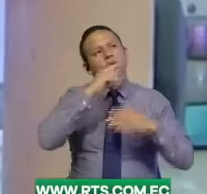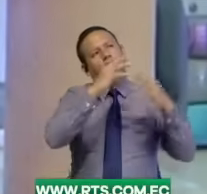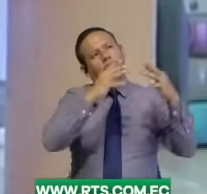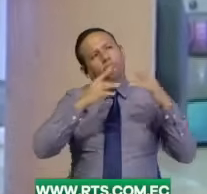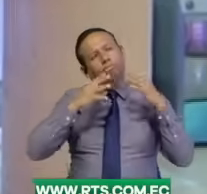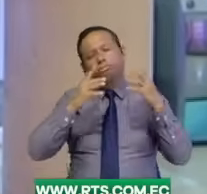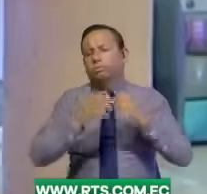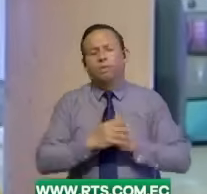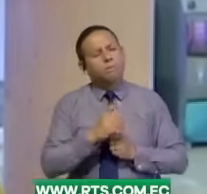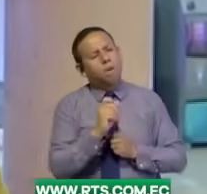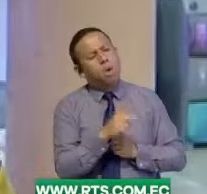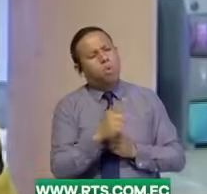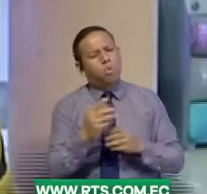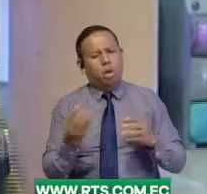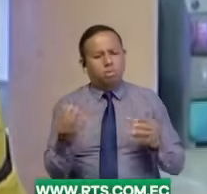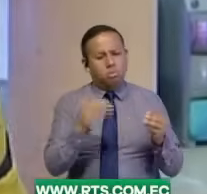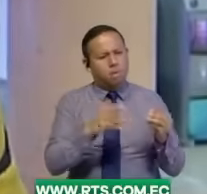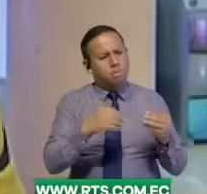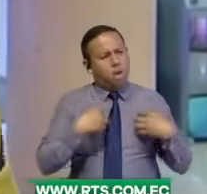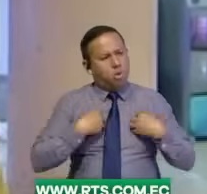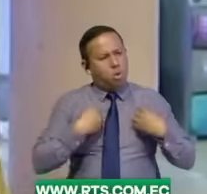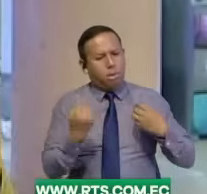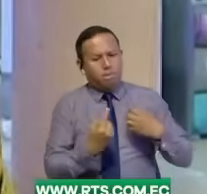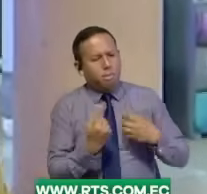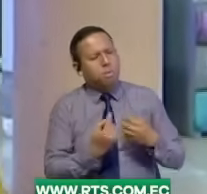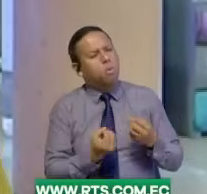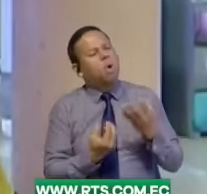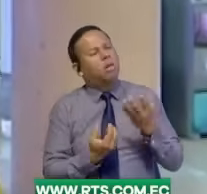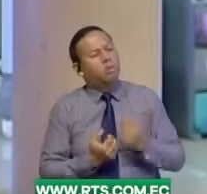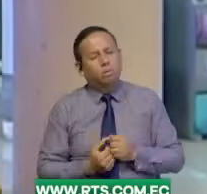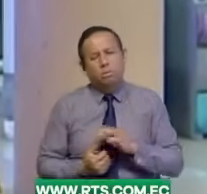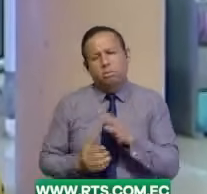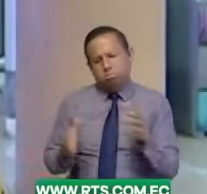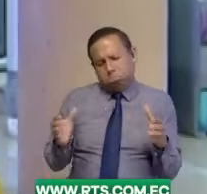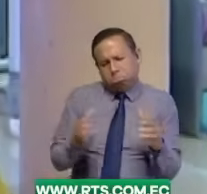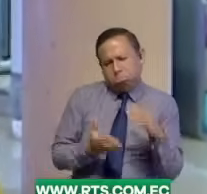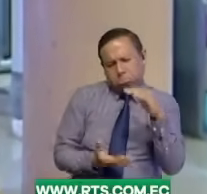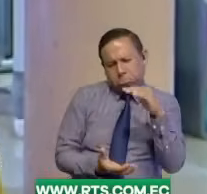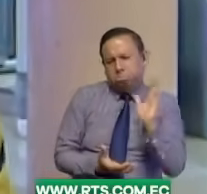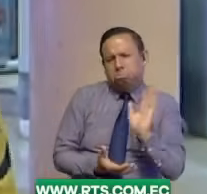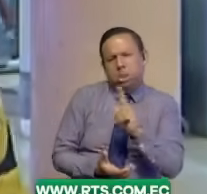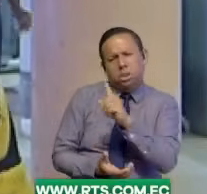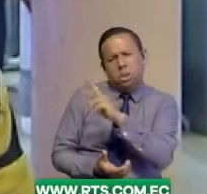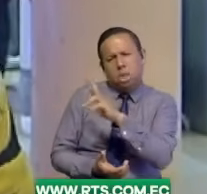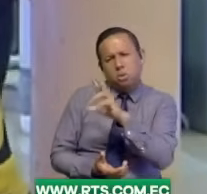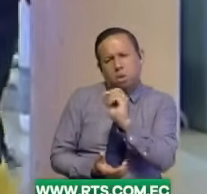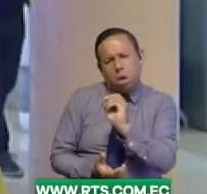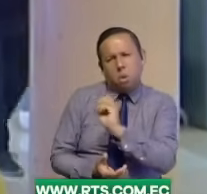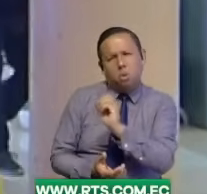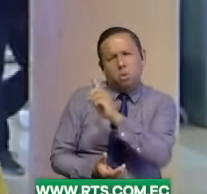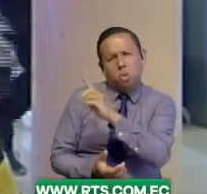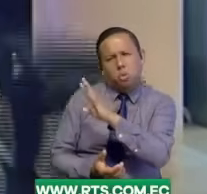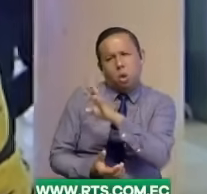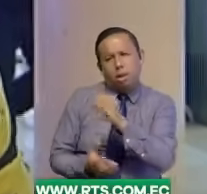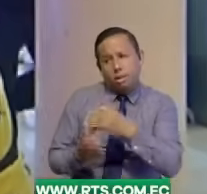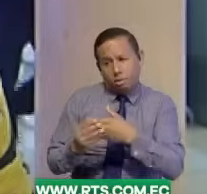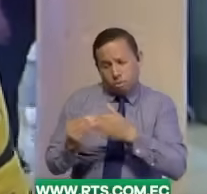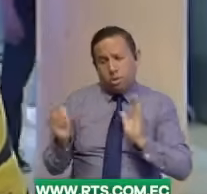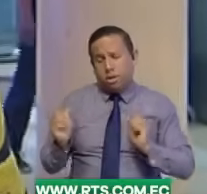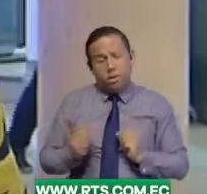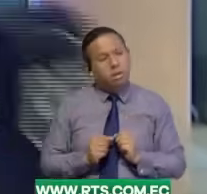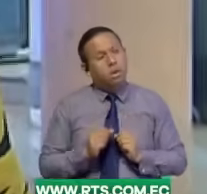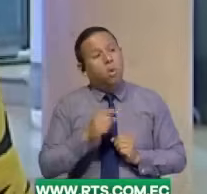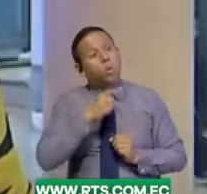a las lavadoras, ¿cuáles son los costos? Una lavadora pequeña está rondando el costo de los 130, 140 dólares. ¿Un